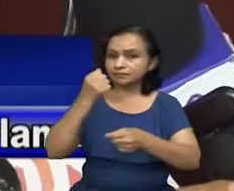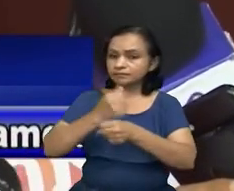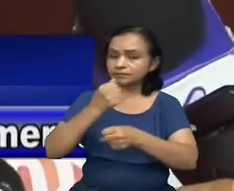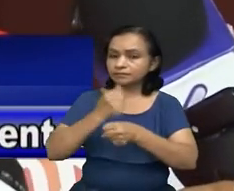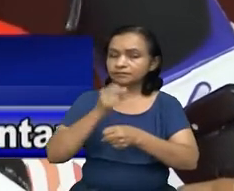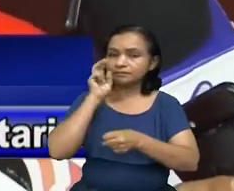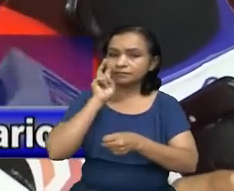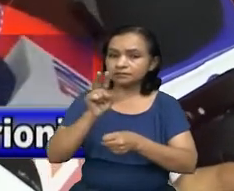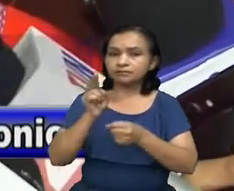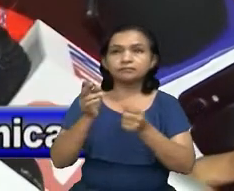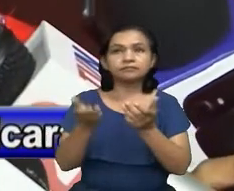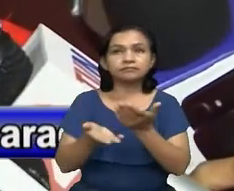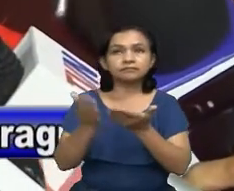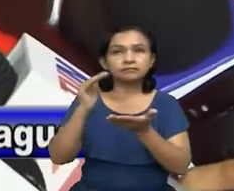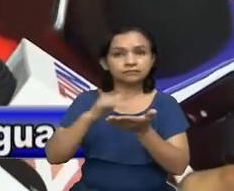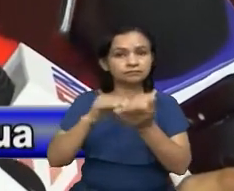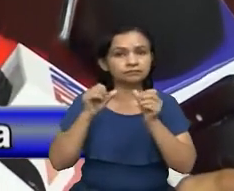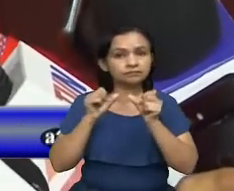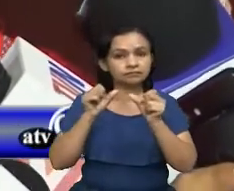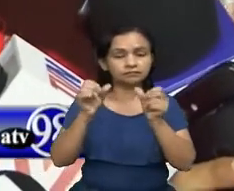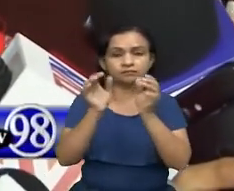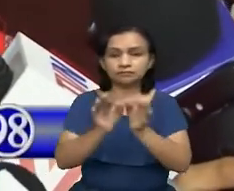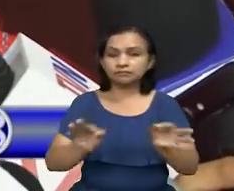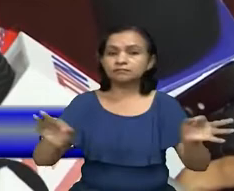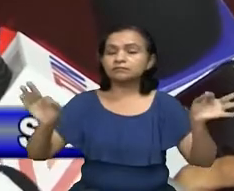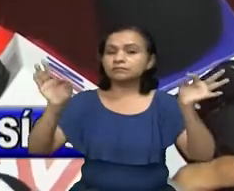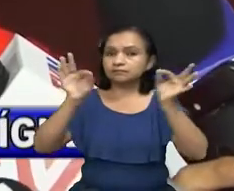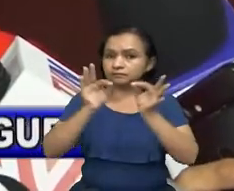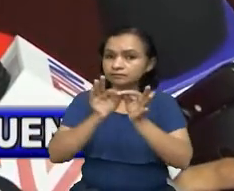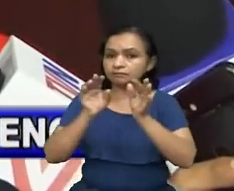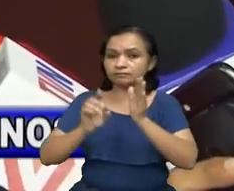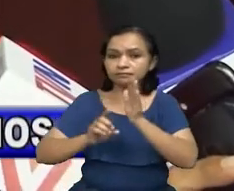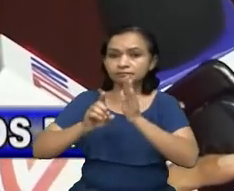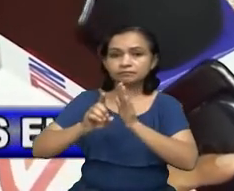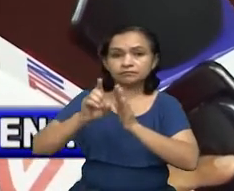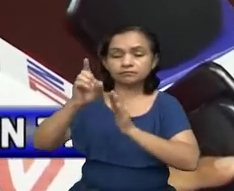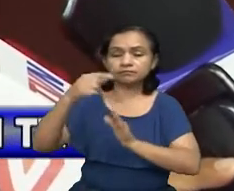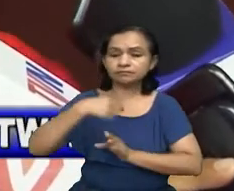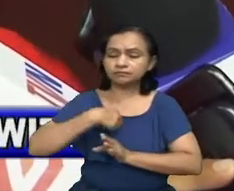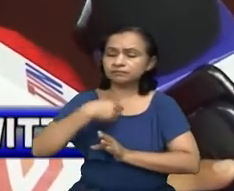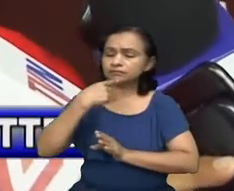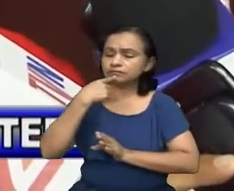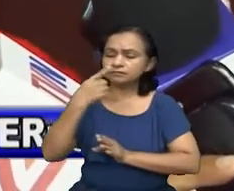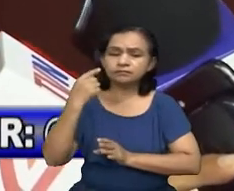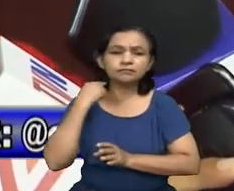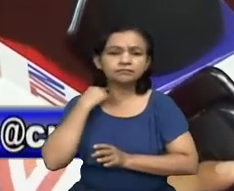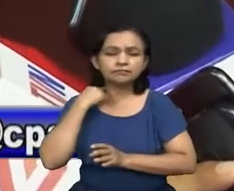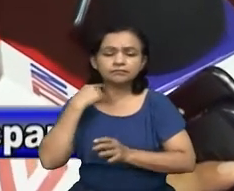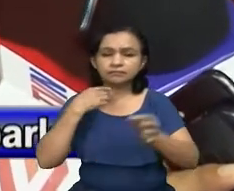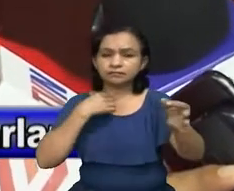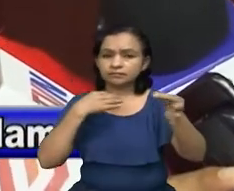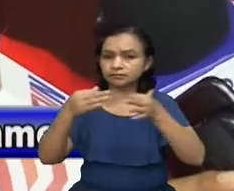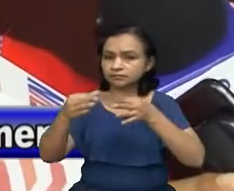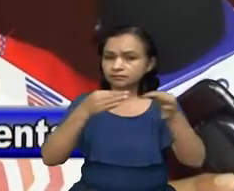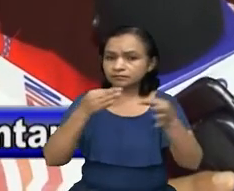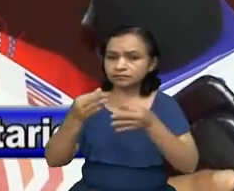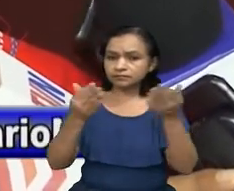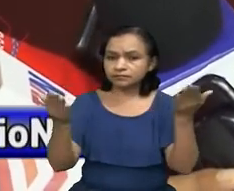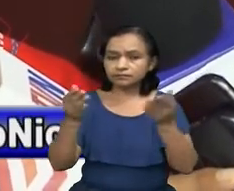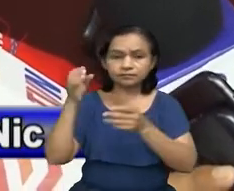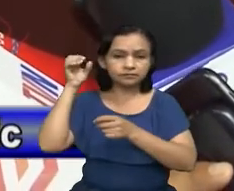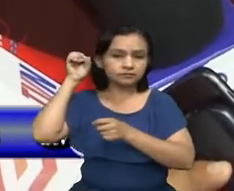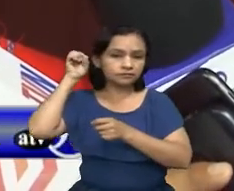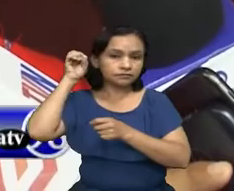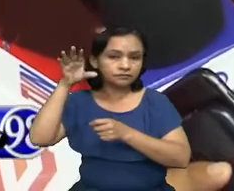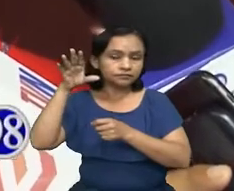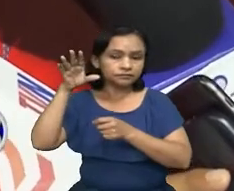una recuperación también muy interesante. Yo siempre hago la aclaración, ¿verdad?, que el INTUR maneja los